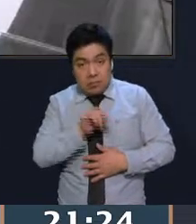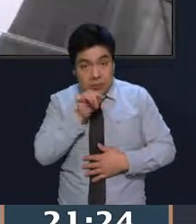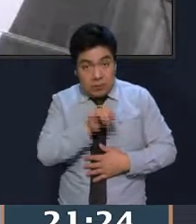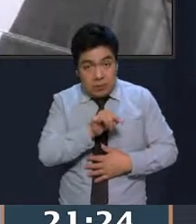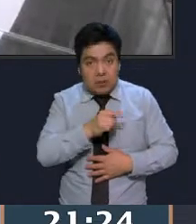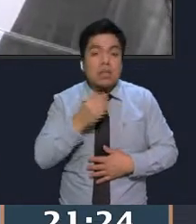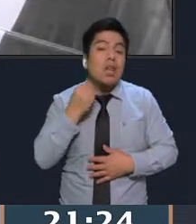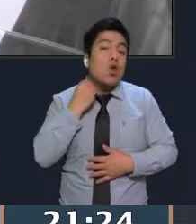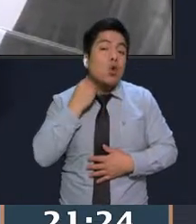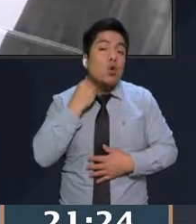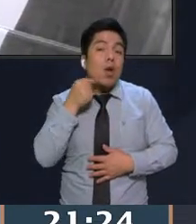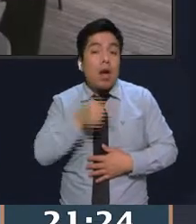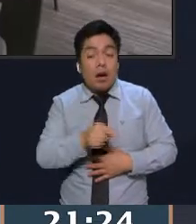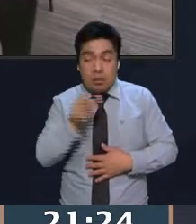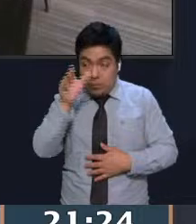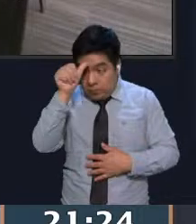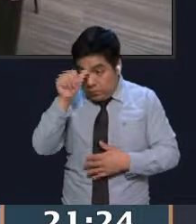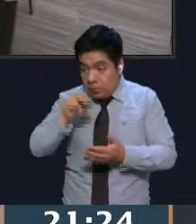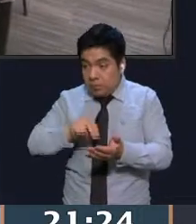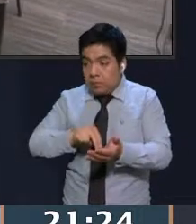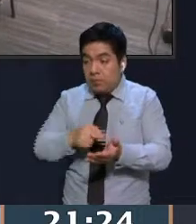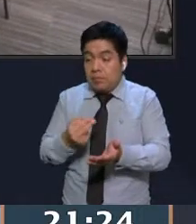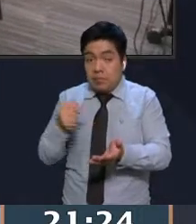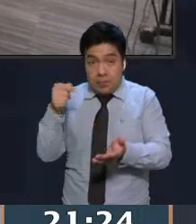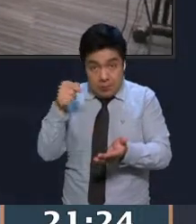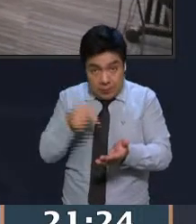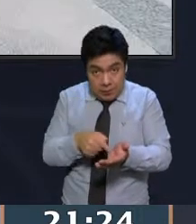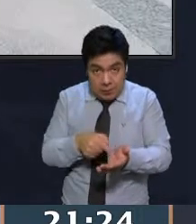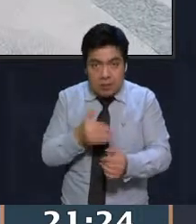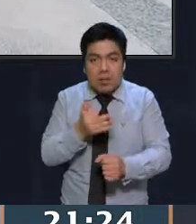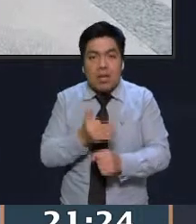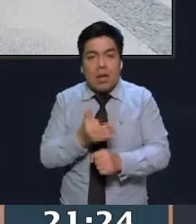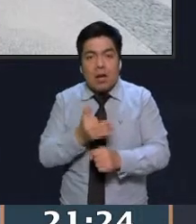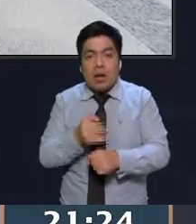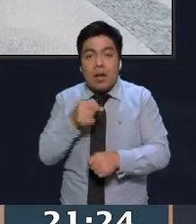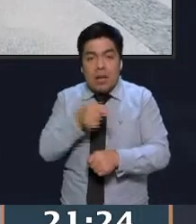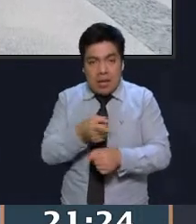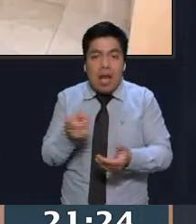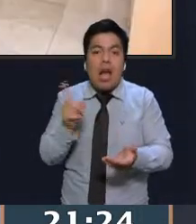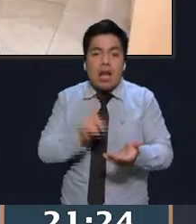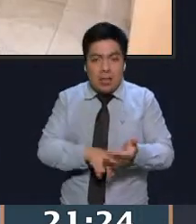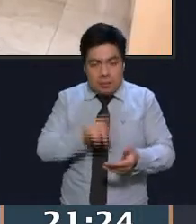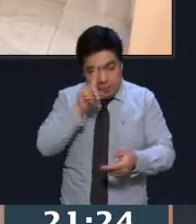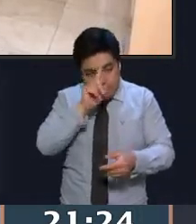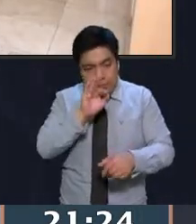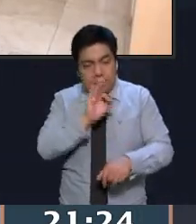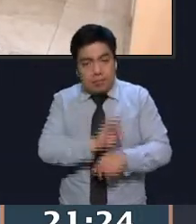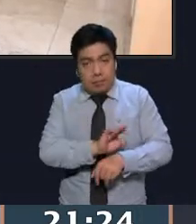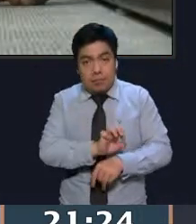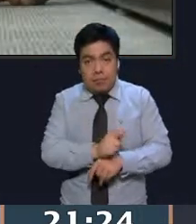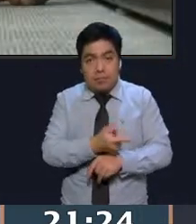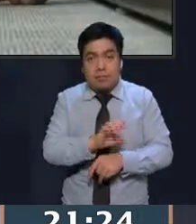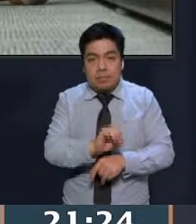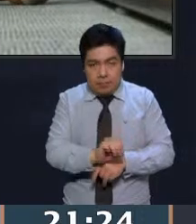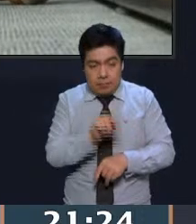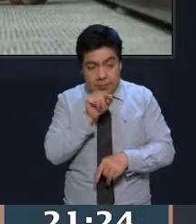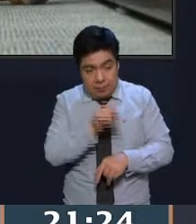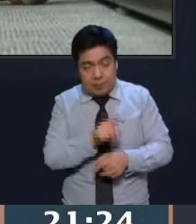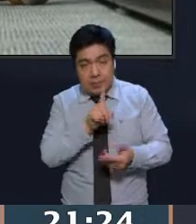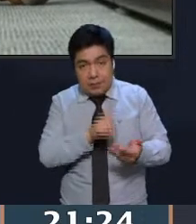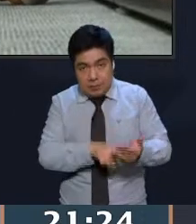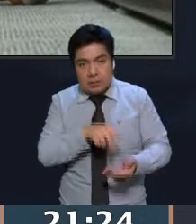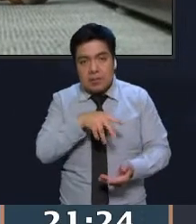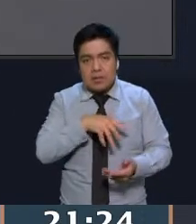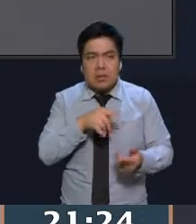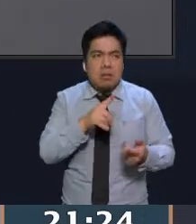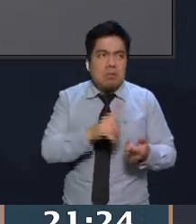que firma estos convenios también está ahora en el Consejo Nacional de Litigio Estratégico, donde